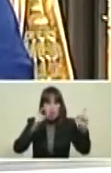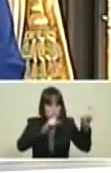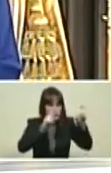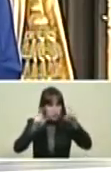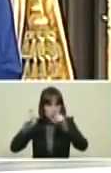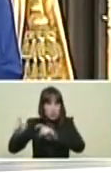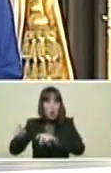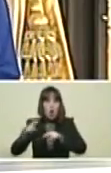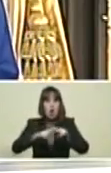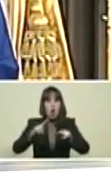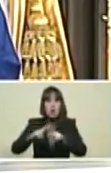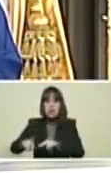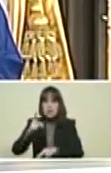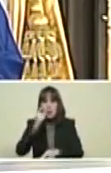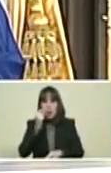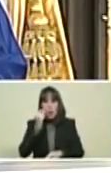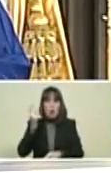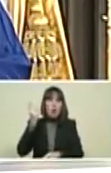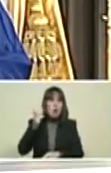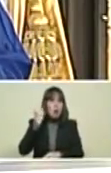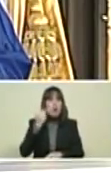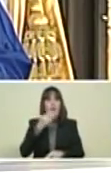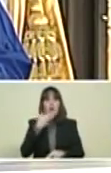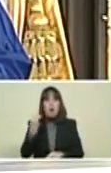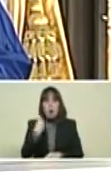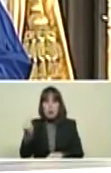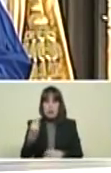venezolana. Es una de las grandes metas. Por eso es que estamos